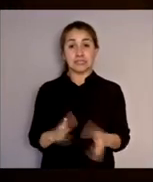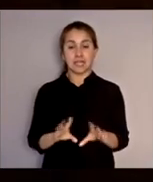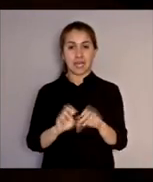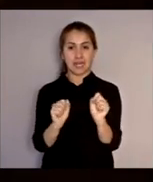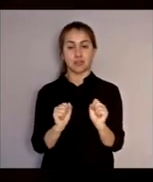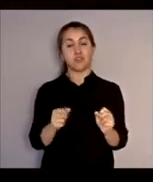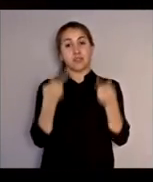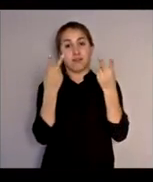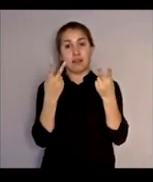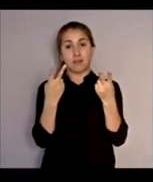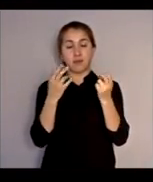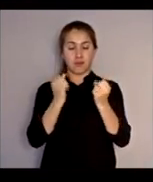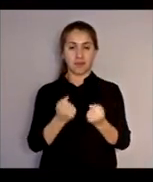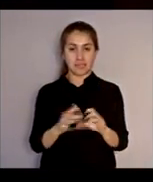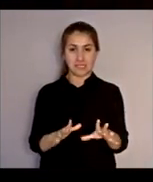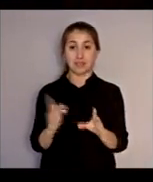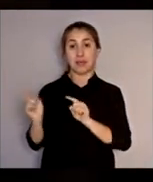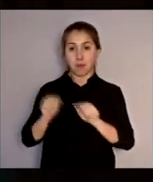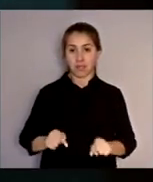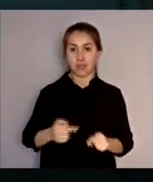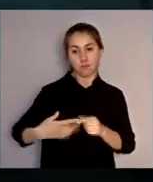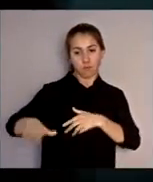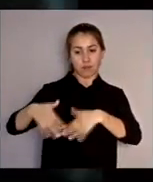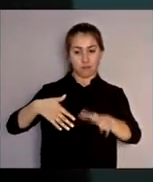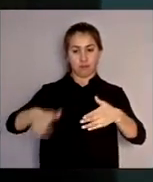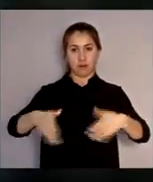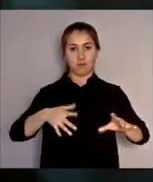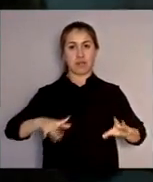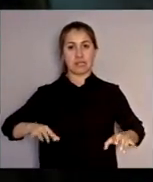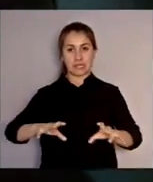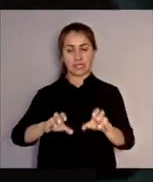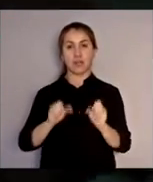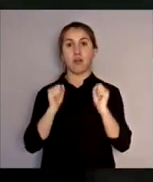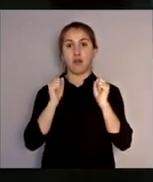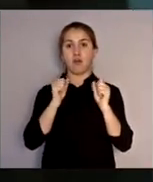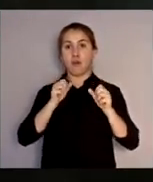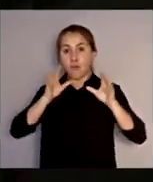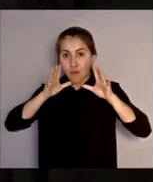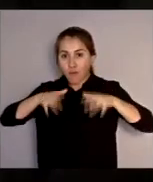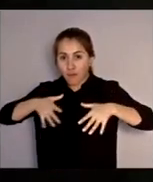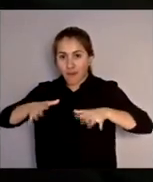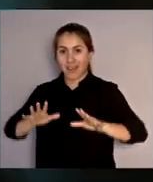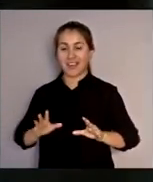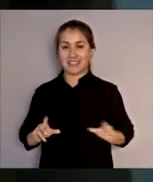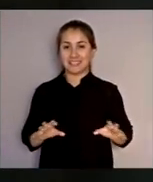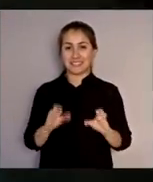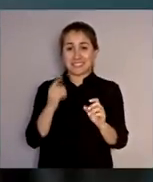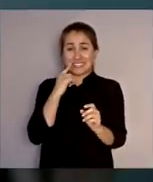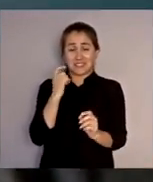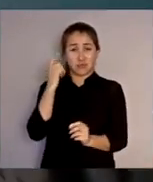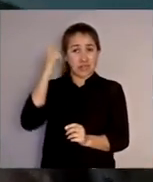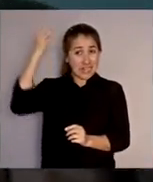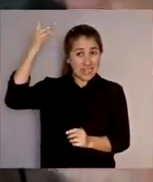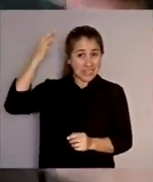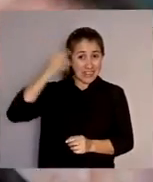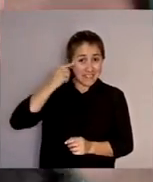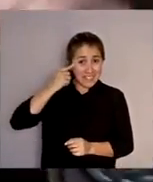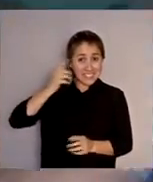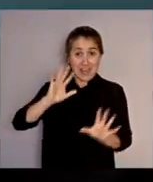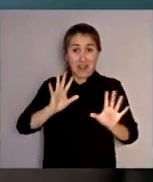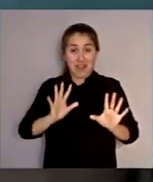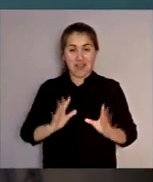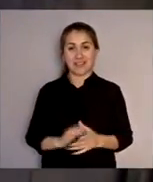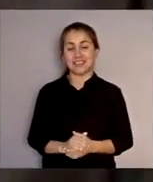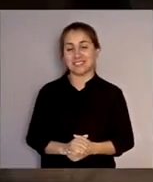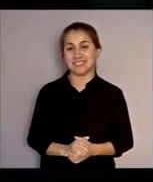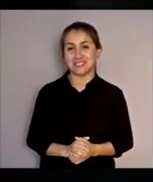Ya, listo, nos salvamos. Ya. Estamos aquí ya, fuera. ¿Qué pasó? ¡Oh! ¡Tiene uno en la cabeza! Sí, sombrero, qué